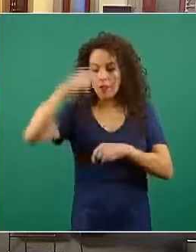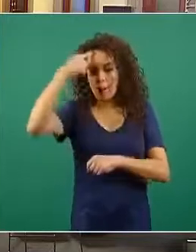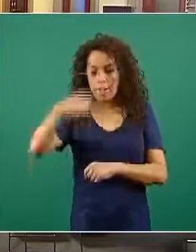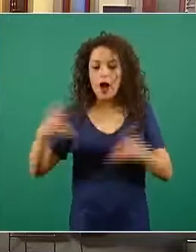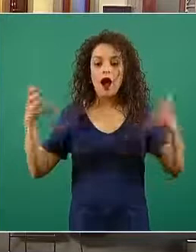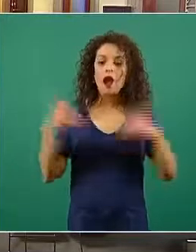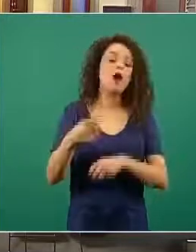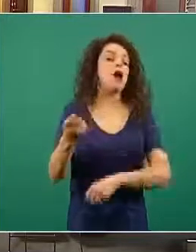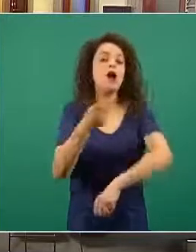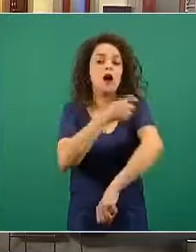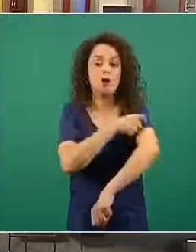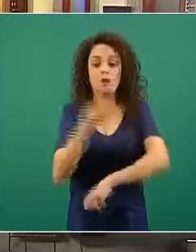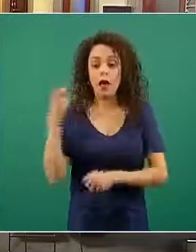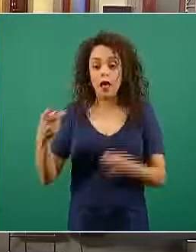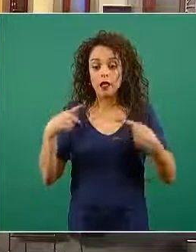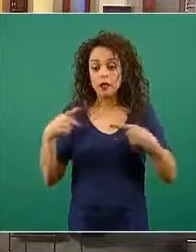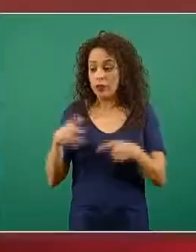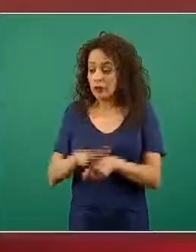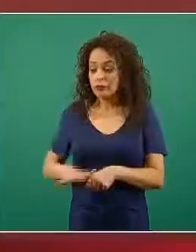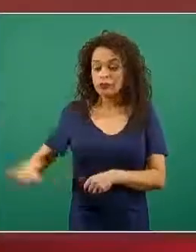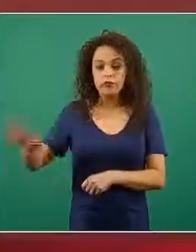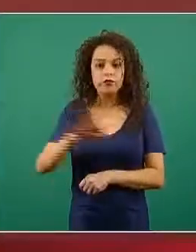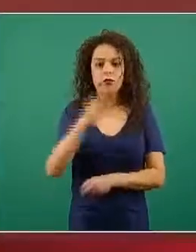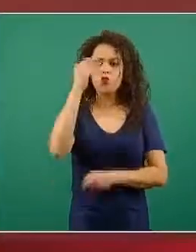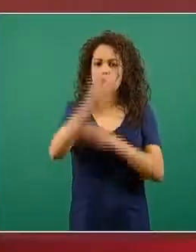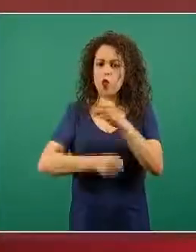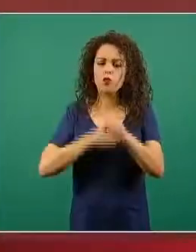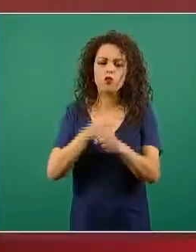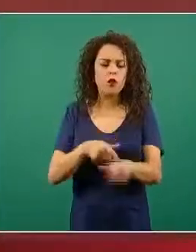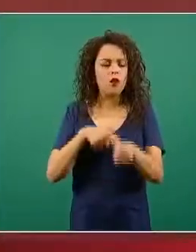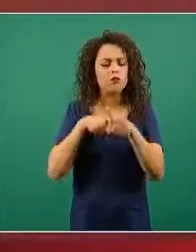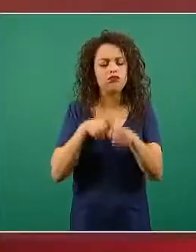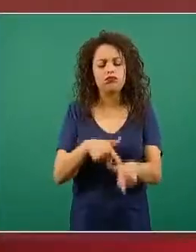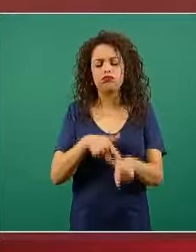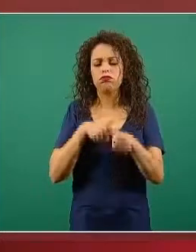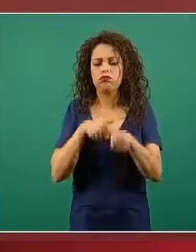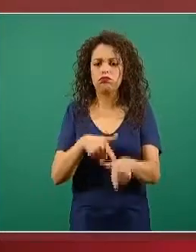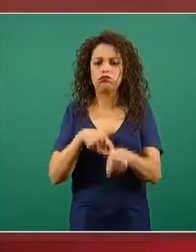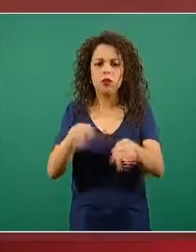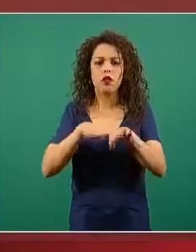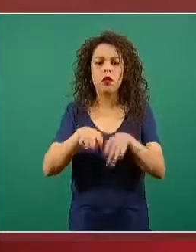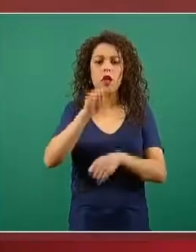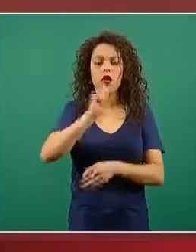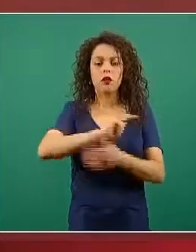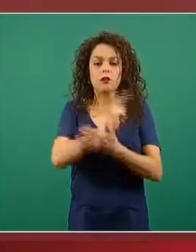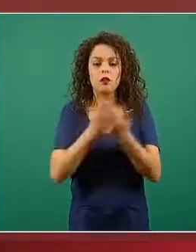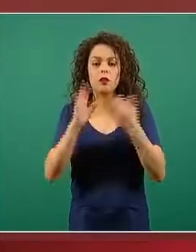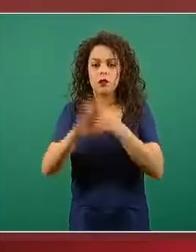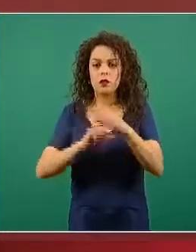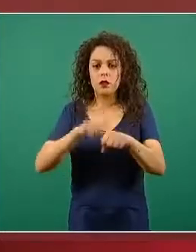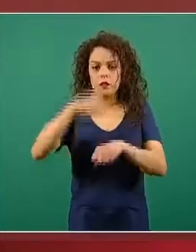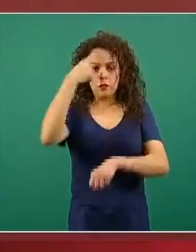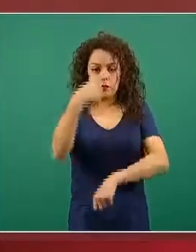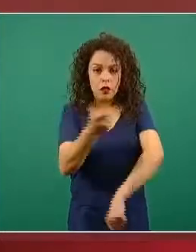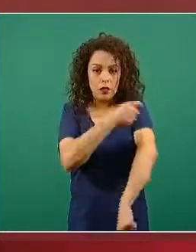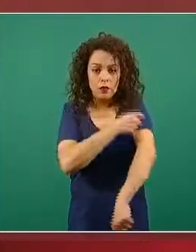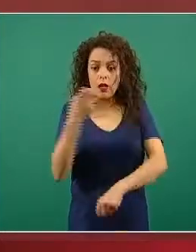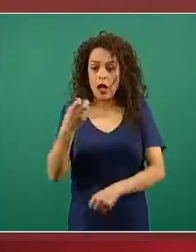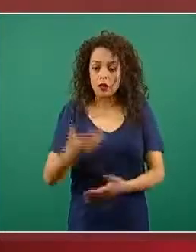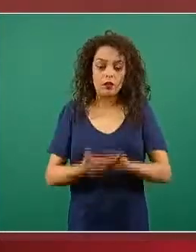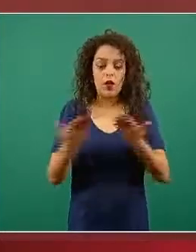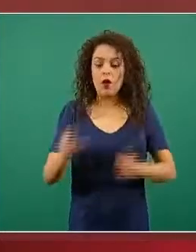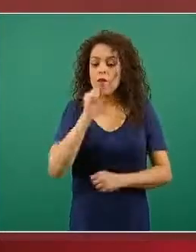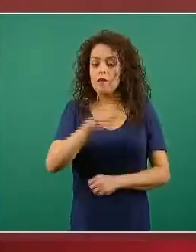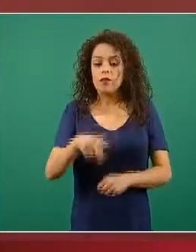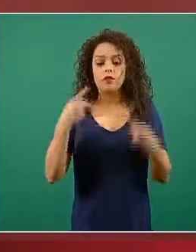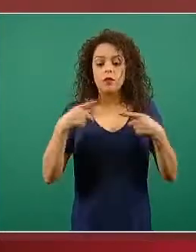personas son personas que han venido trabajando por años en el Programa Nacional de Vacunación y son las mismas personas que hoy están vacunando